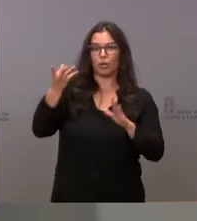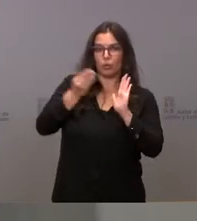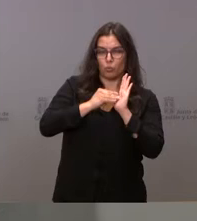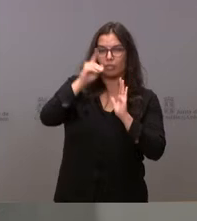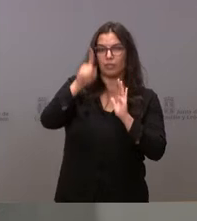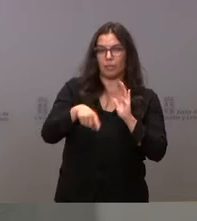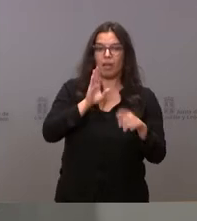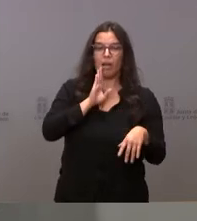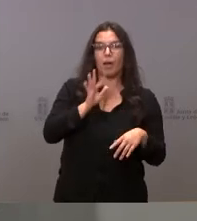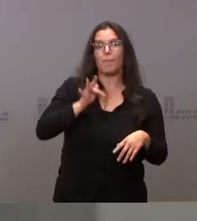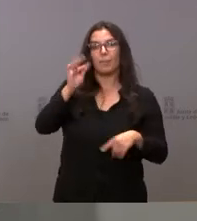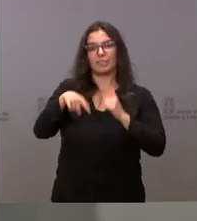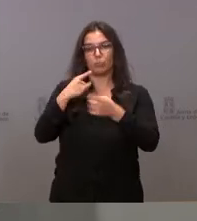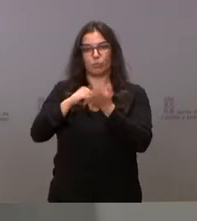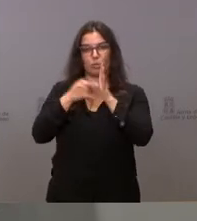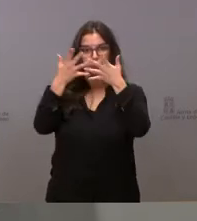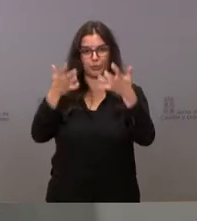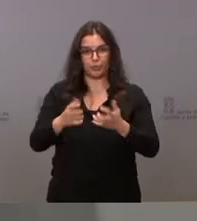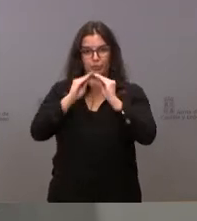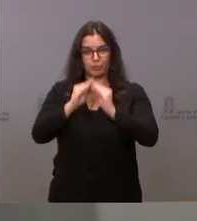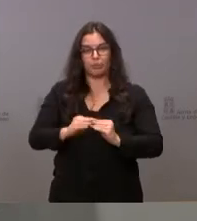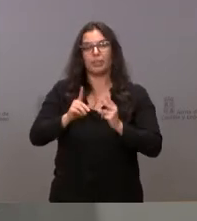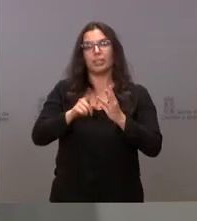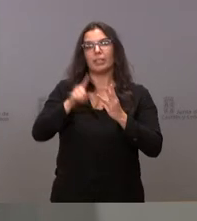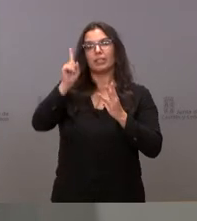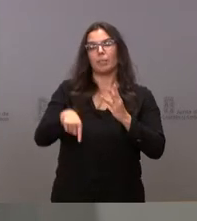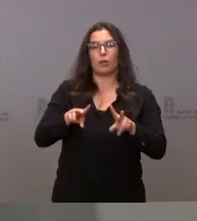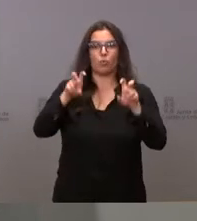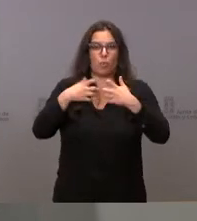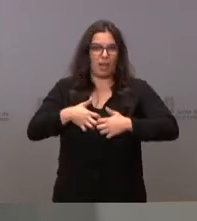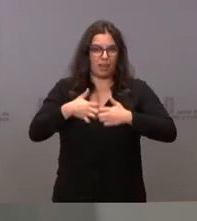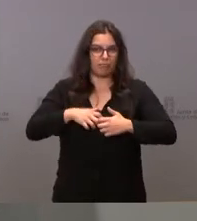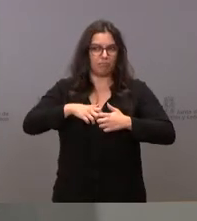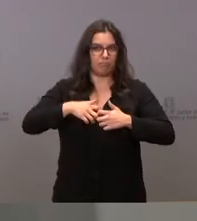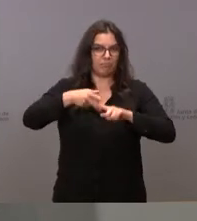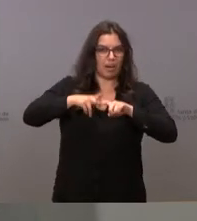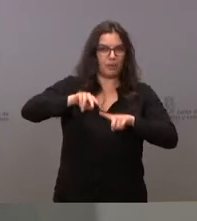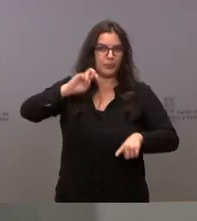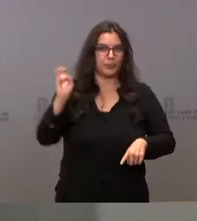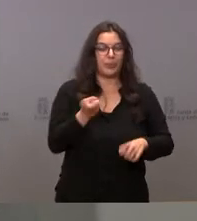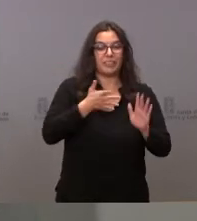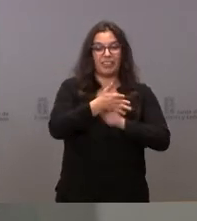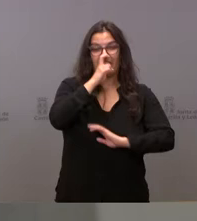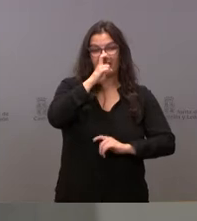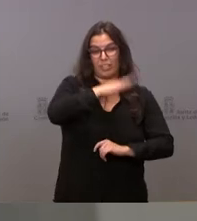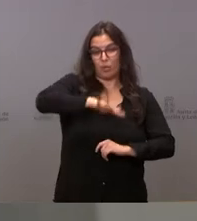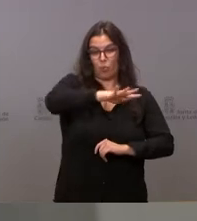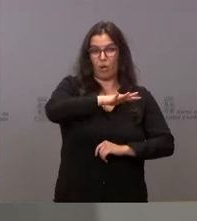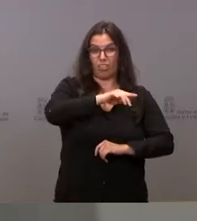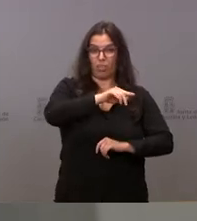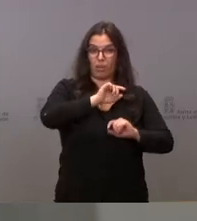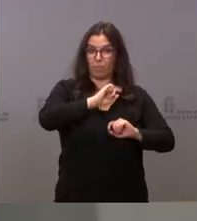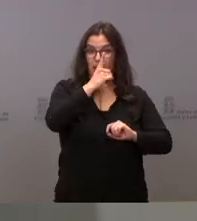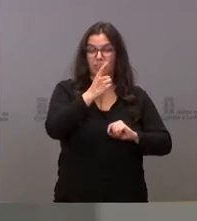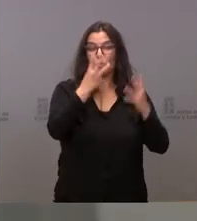obra citada, más la redacción del proyecto y el nuevo equipamiento. Se trata de reformar la zona más antigua de este centro de salud, de